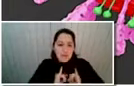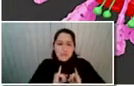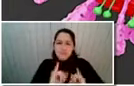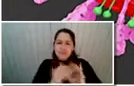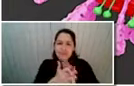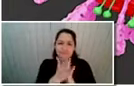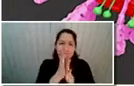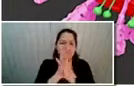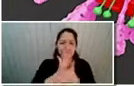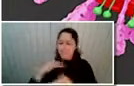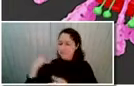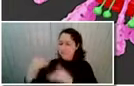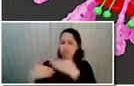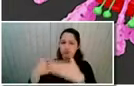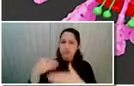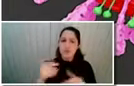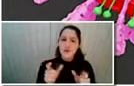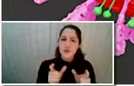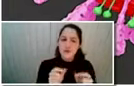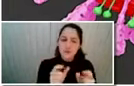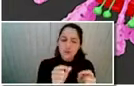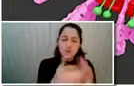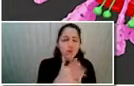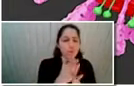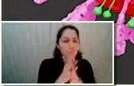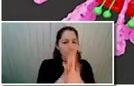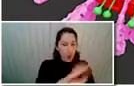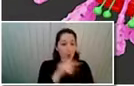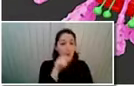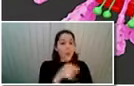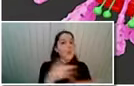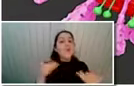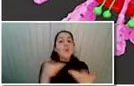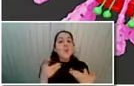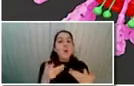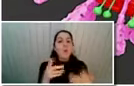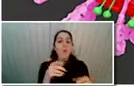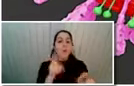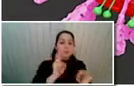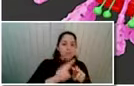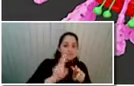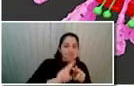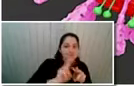que, utilizando maquinaria del huésped para producir